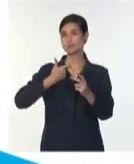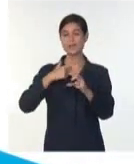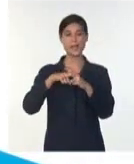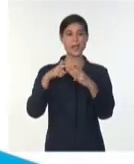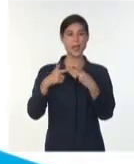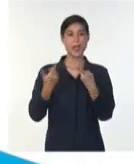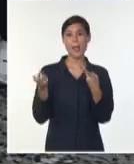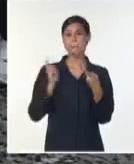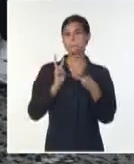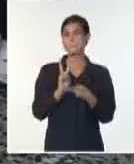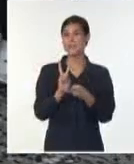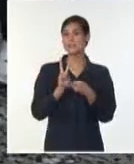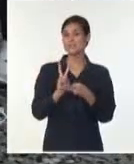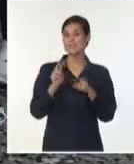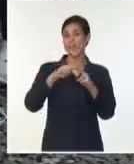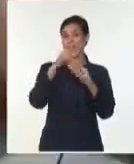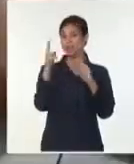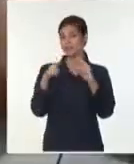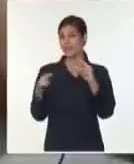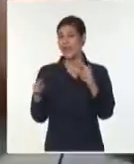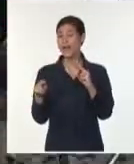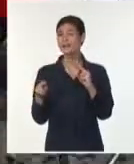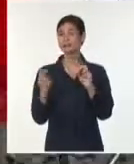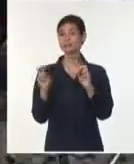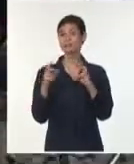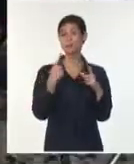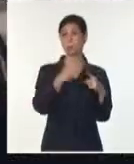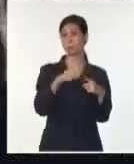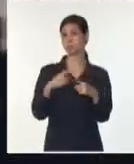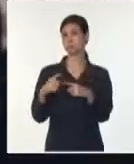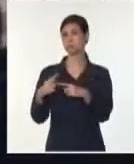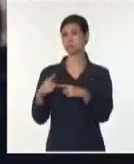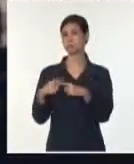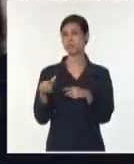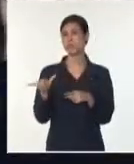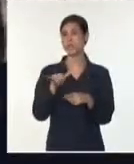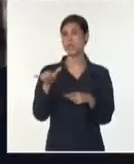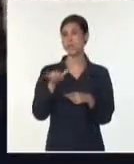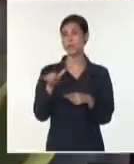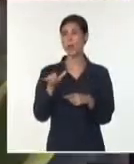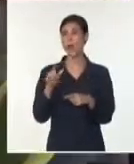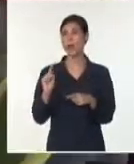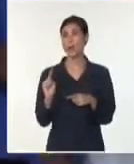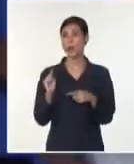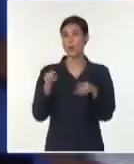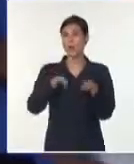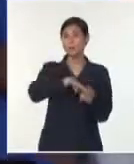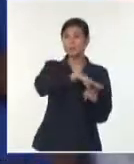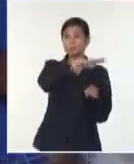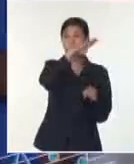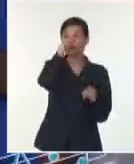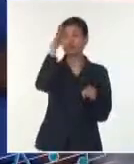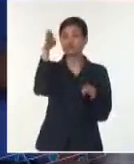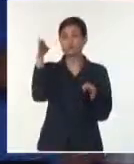de la compañía Teatro de los Elementos y la escalada al Pico San Juan, punto más alto de esta provincia